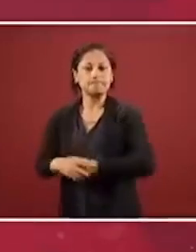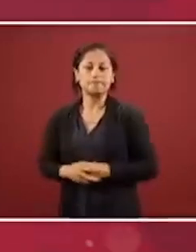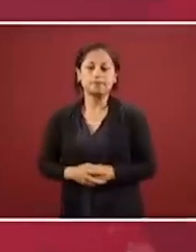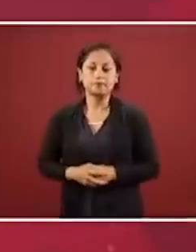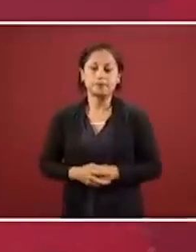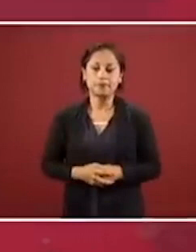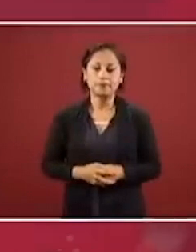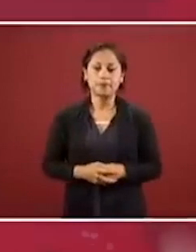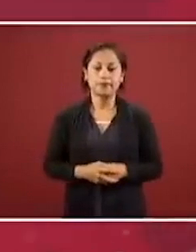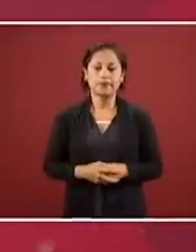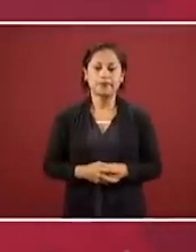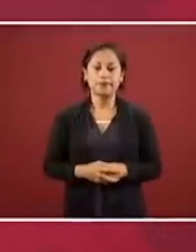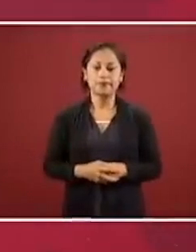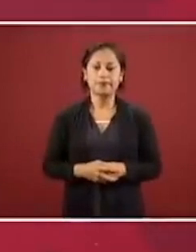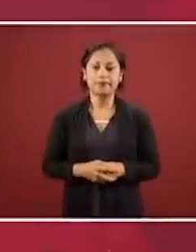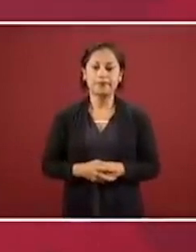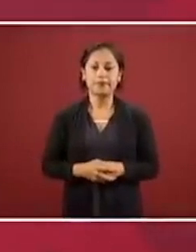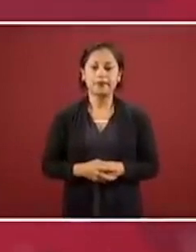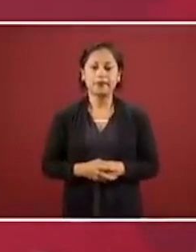y